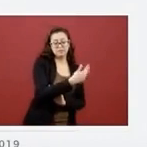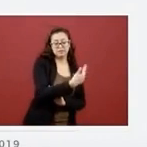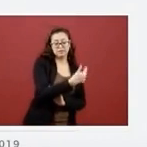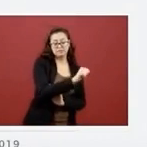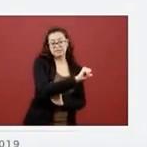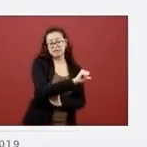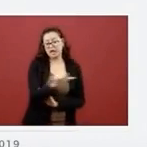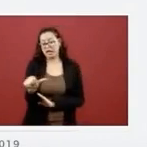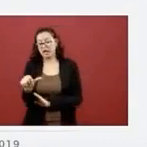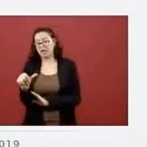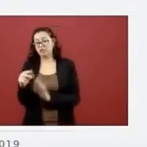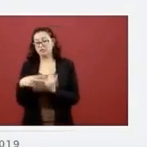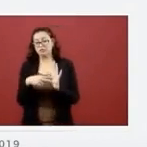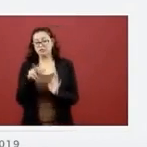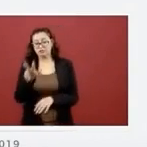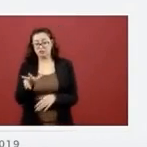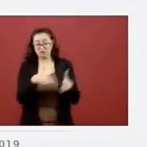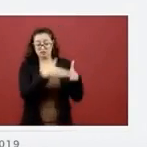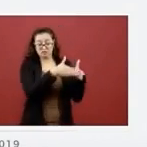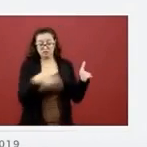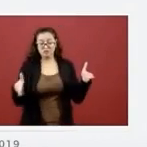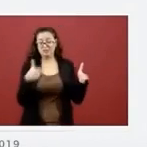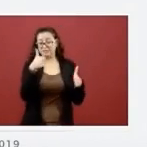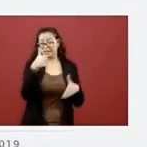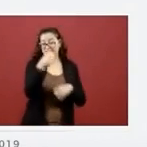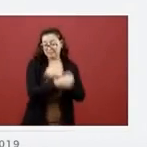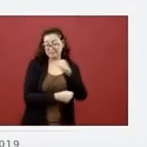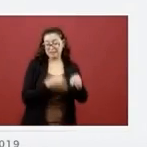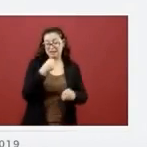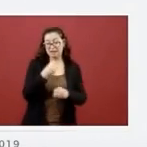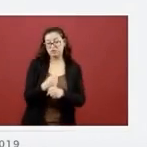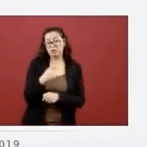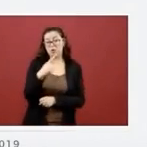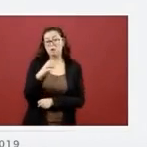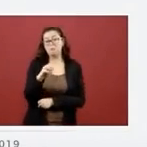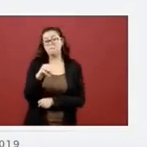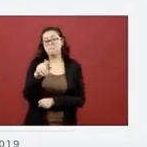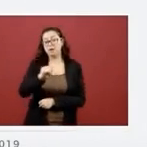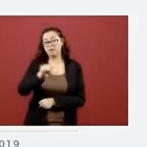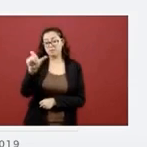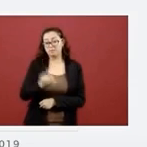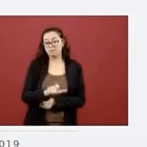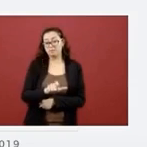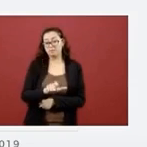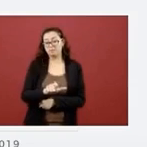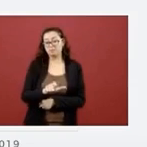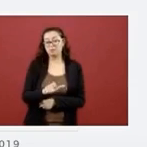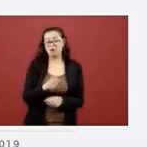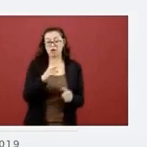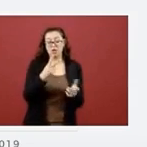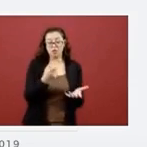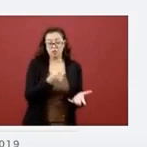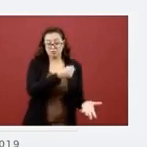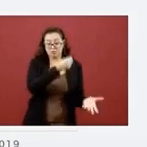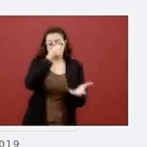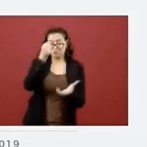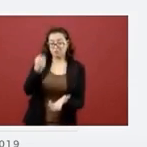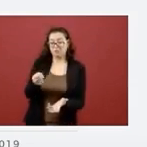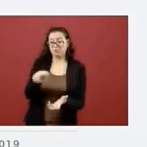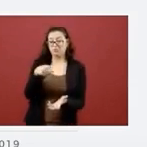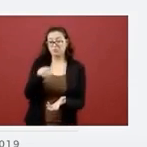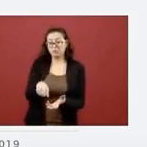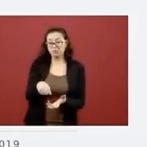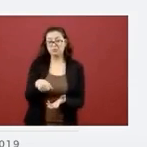decir, durante 6 años, Pemex en promedio en pesos de 2019